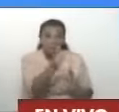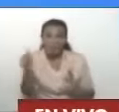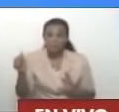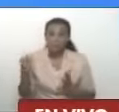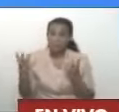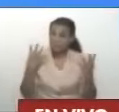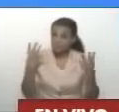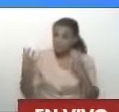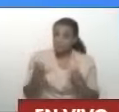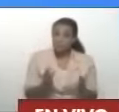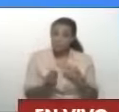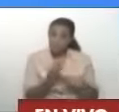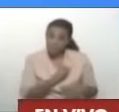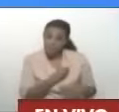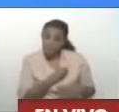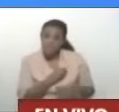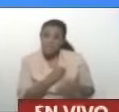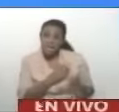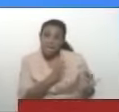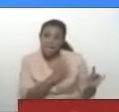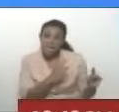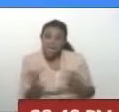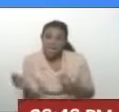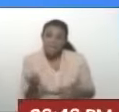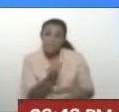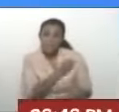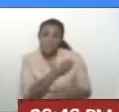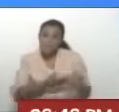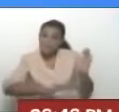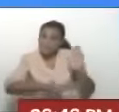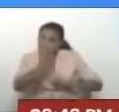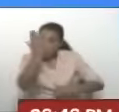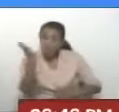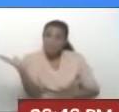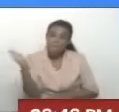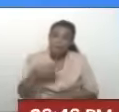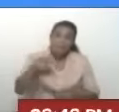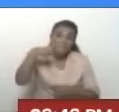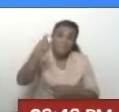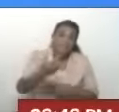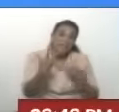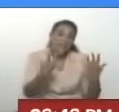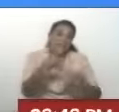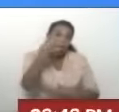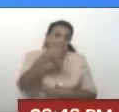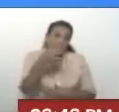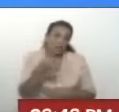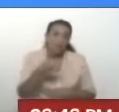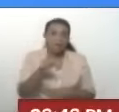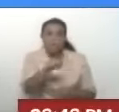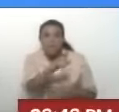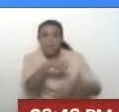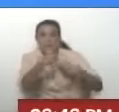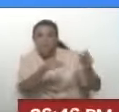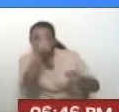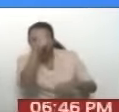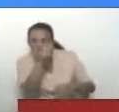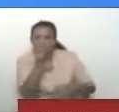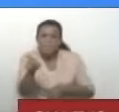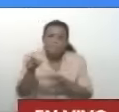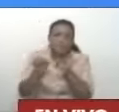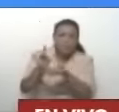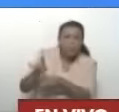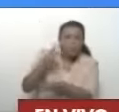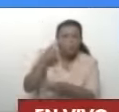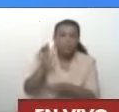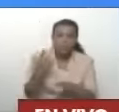evento, ustedes lo piensan, lo activan y me llaman. Presidente, mañana a las 3 de la tarde tenemos esto, mire, el próximo domingo, mire, el próximo